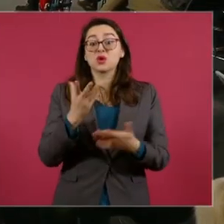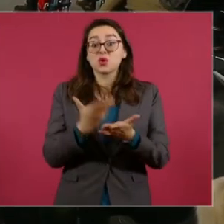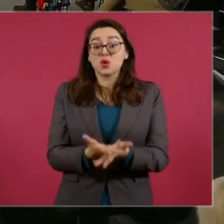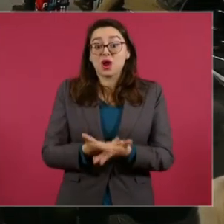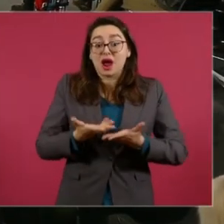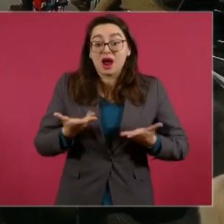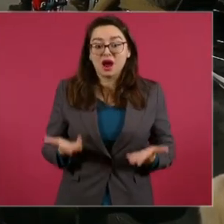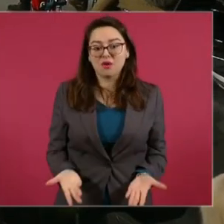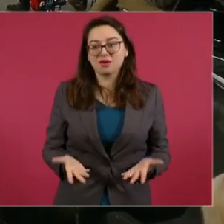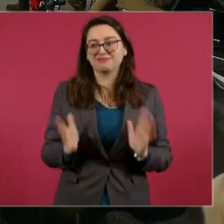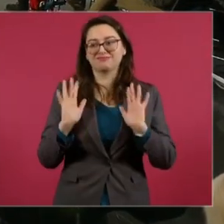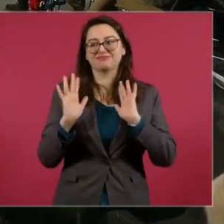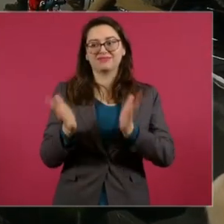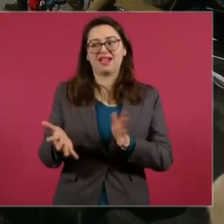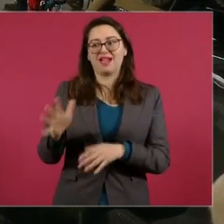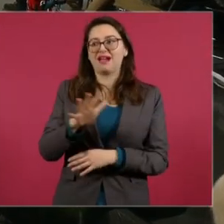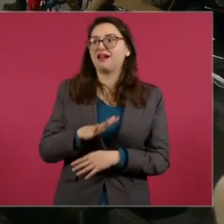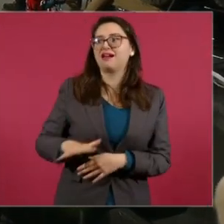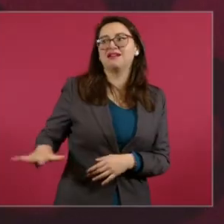están más al descubierto.